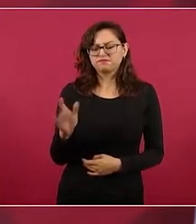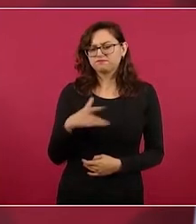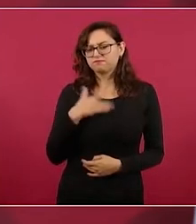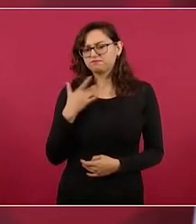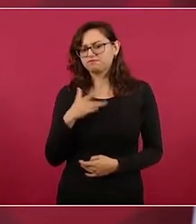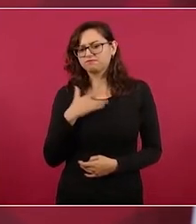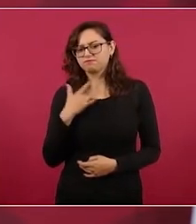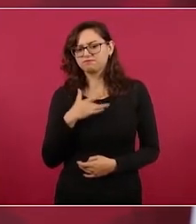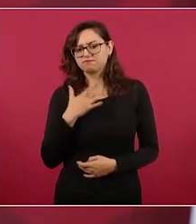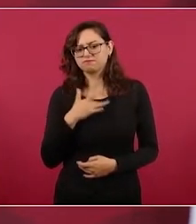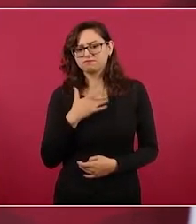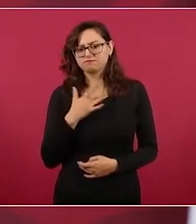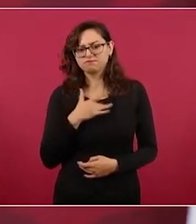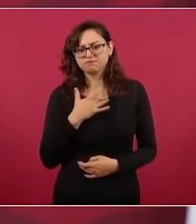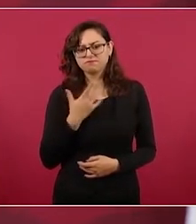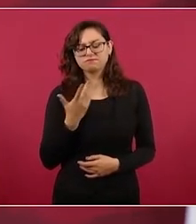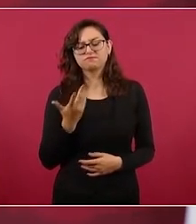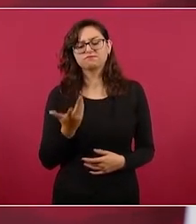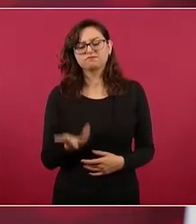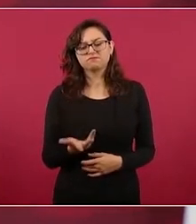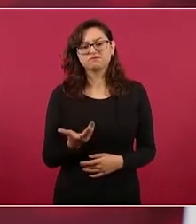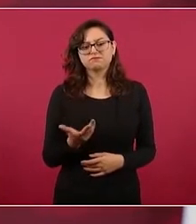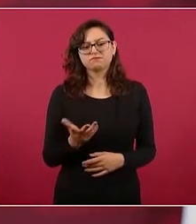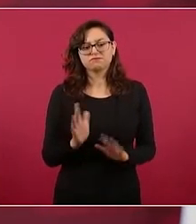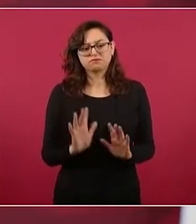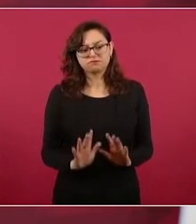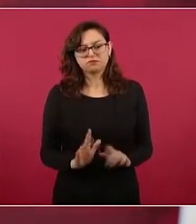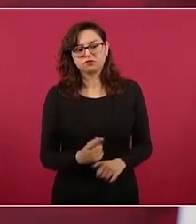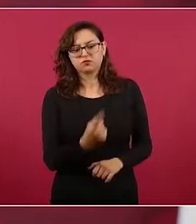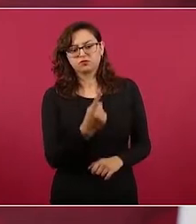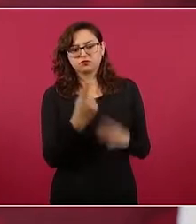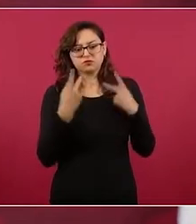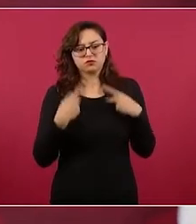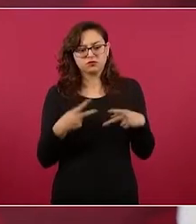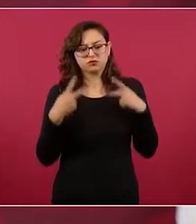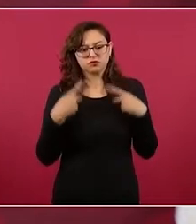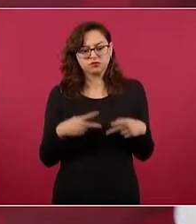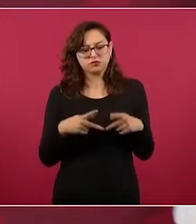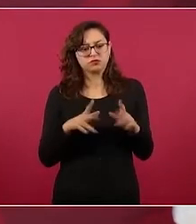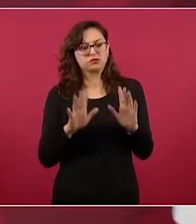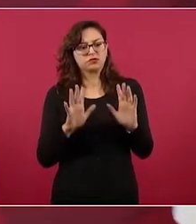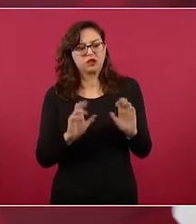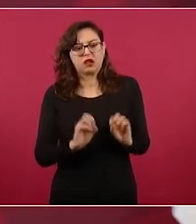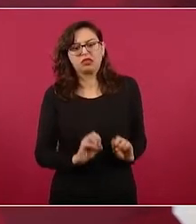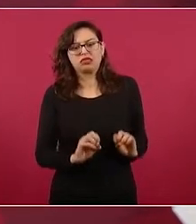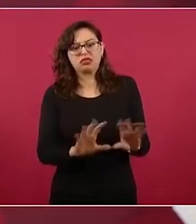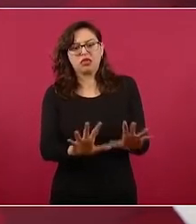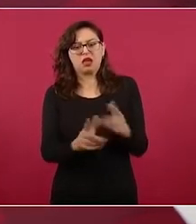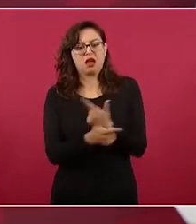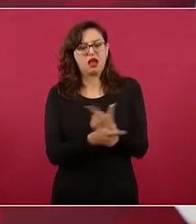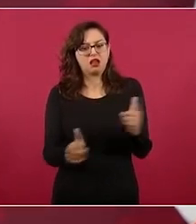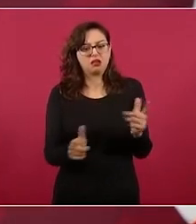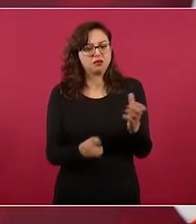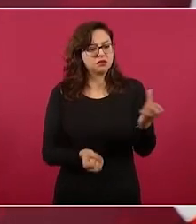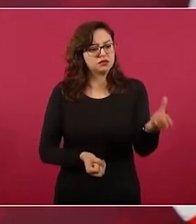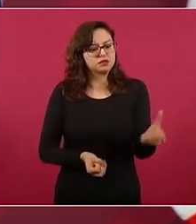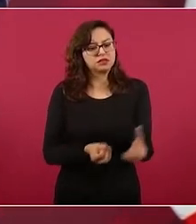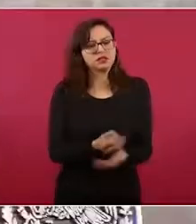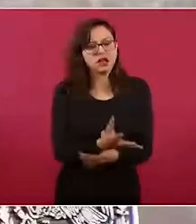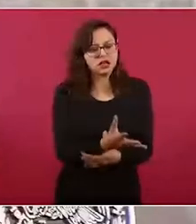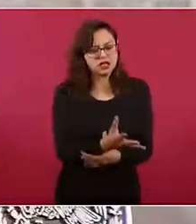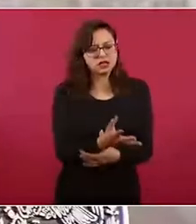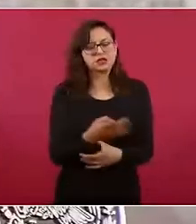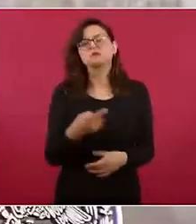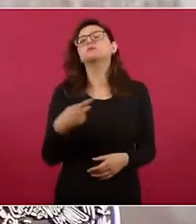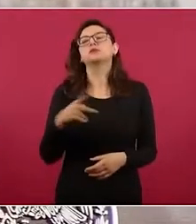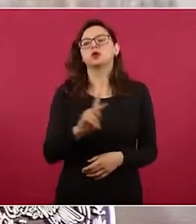alguna autoridad menor se libere a un delincuente, pero de inmediato